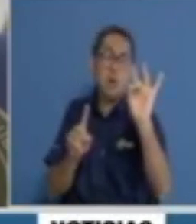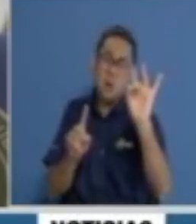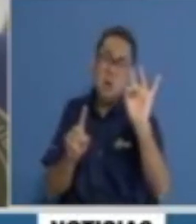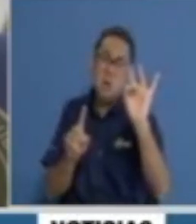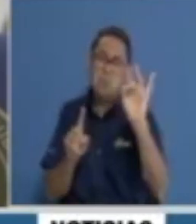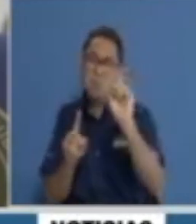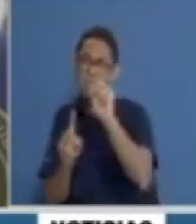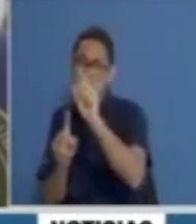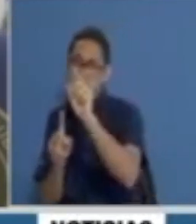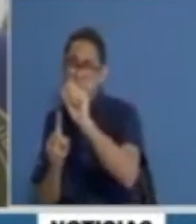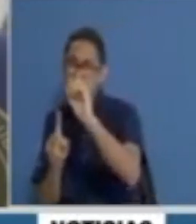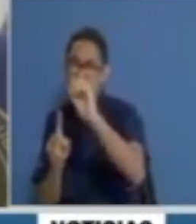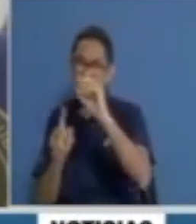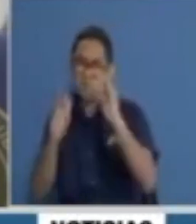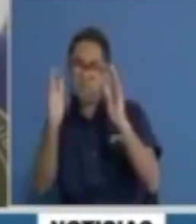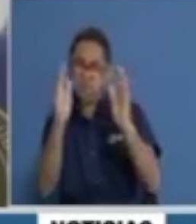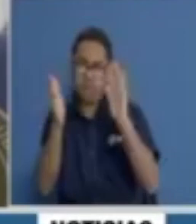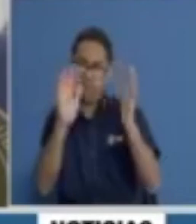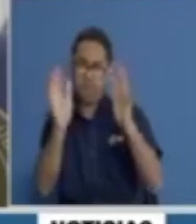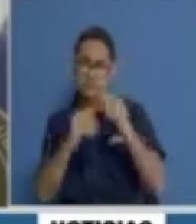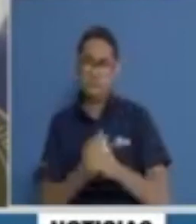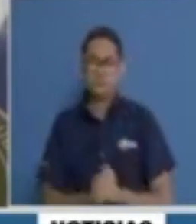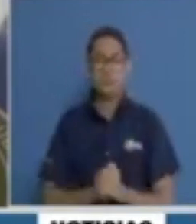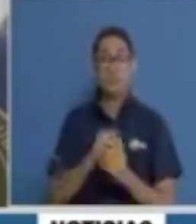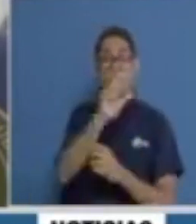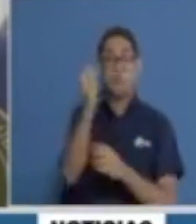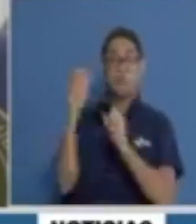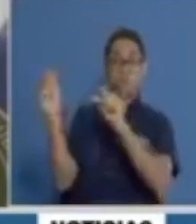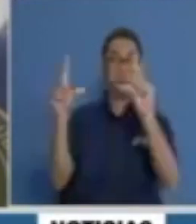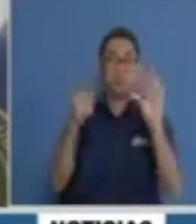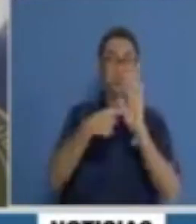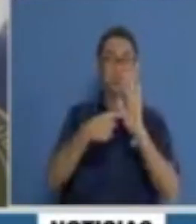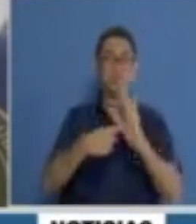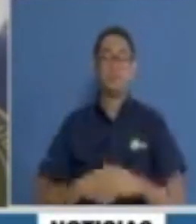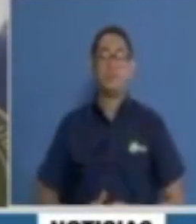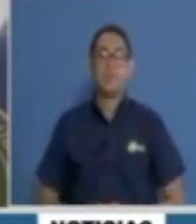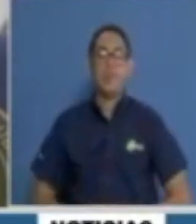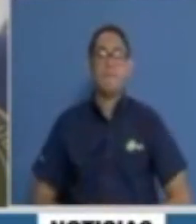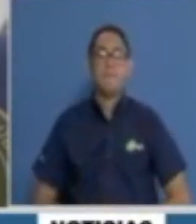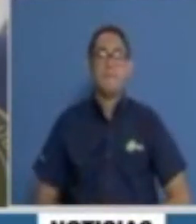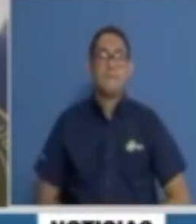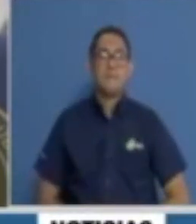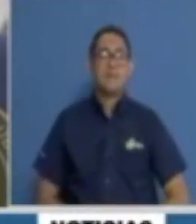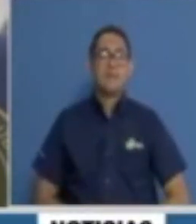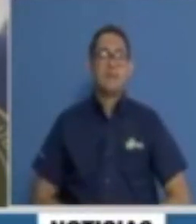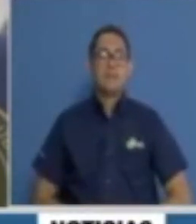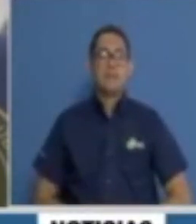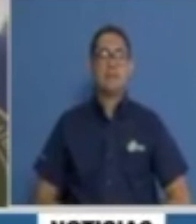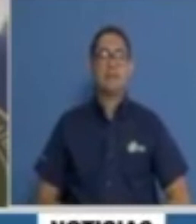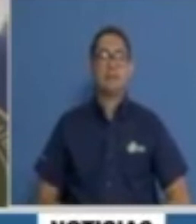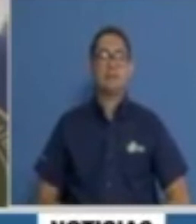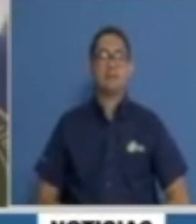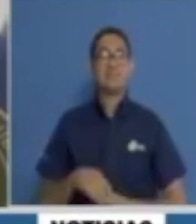1.06. Esto en la siguiente lámina lo podemos también confirmar ya no utilizando el número de casos sino